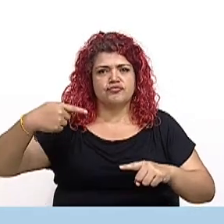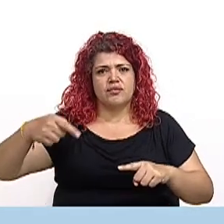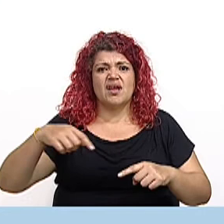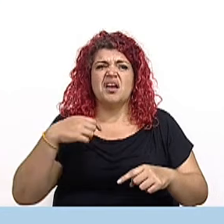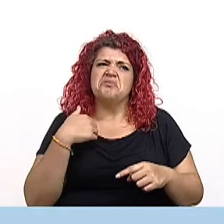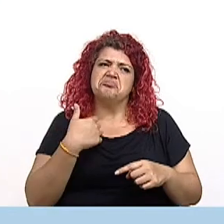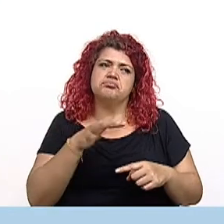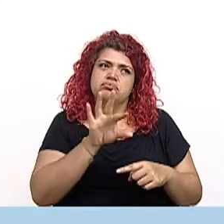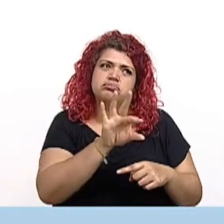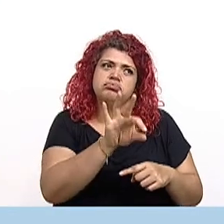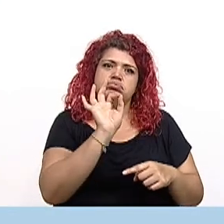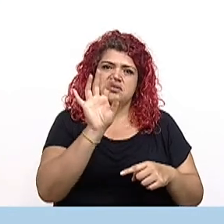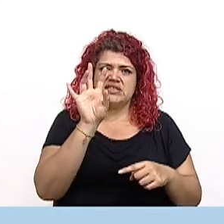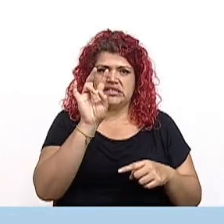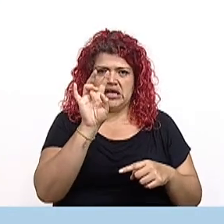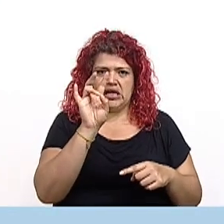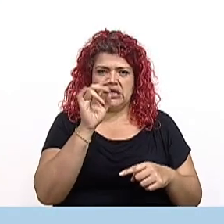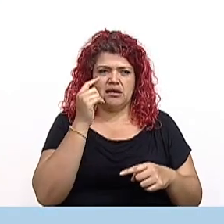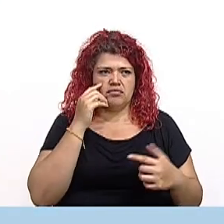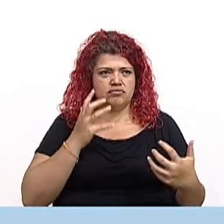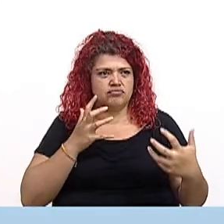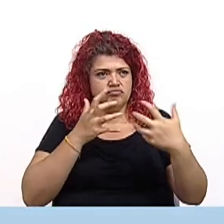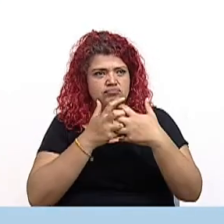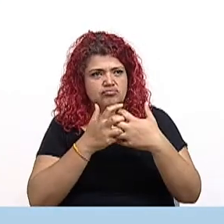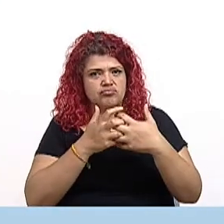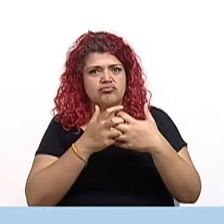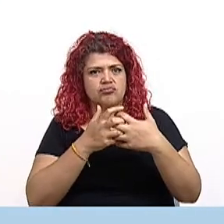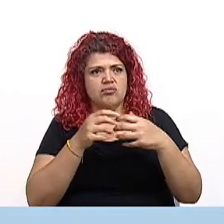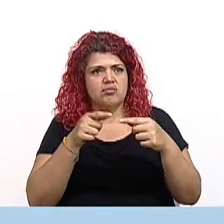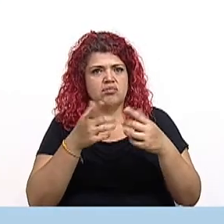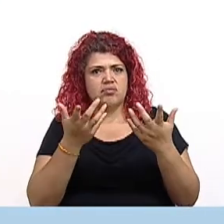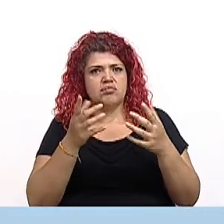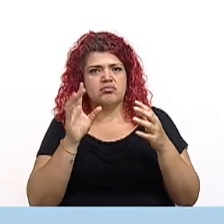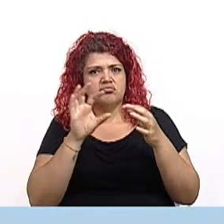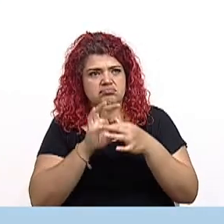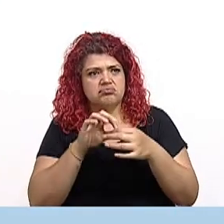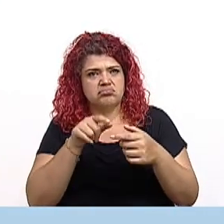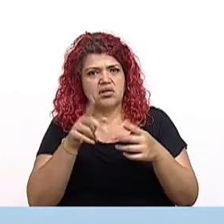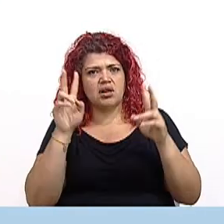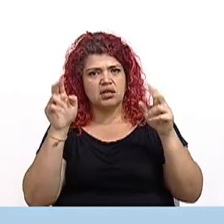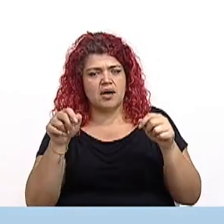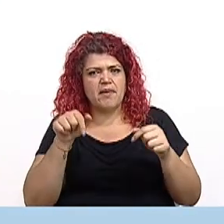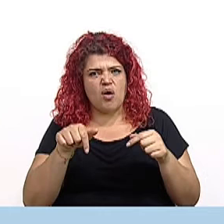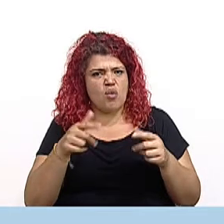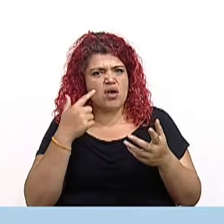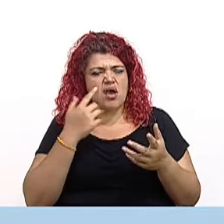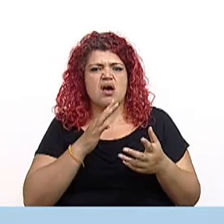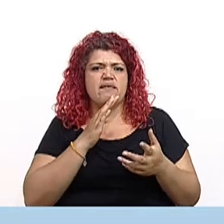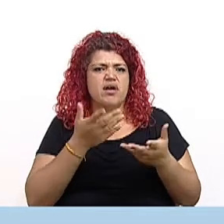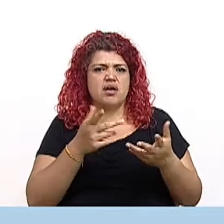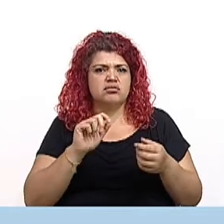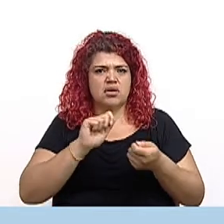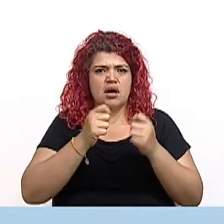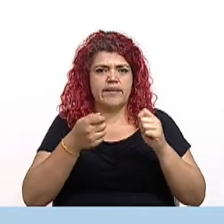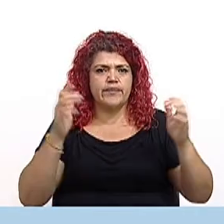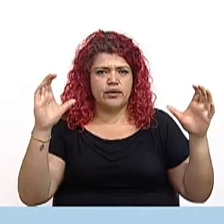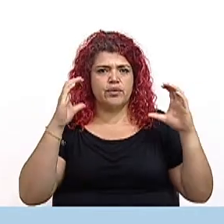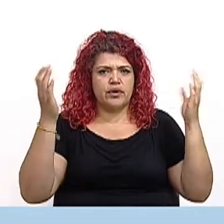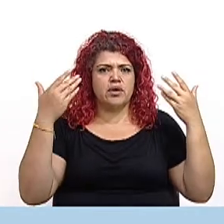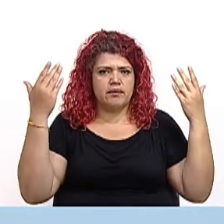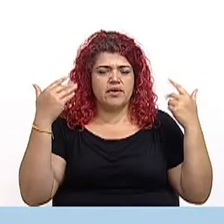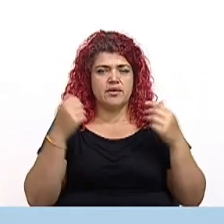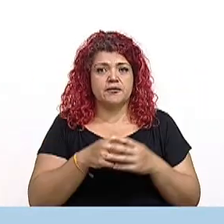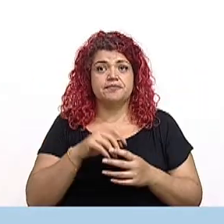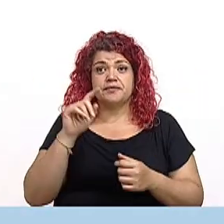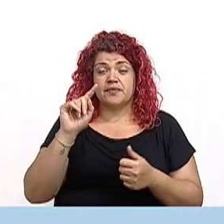hemos considerado que son los que más se relacionan precisamente con esta situación que estamos valorando el día de hoy de cambio climático. El